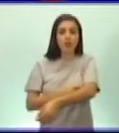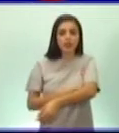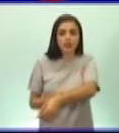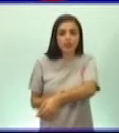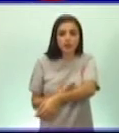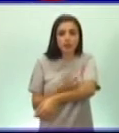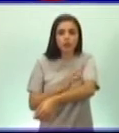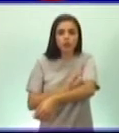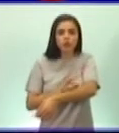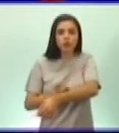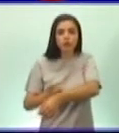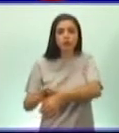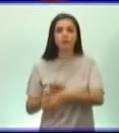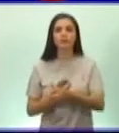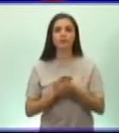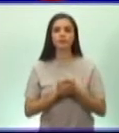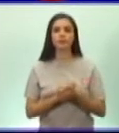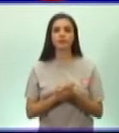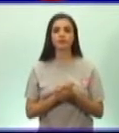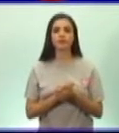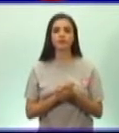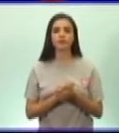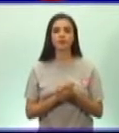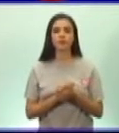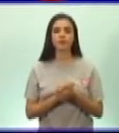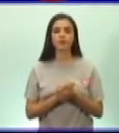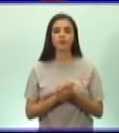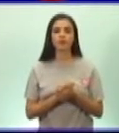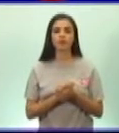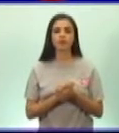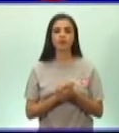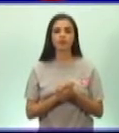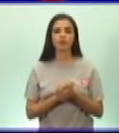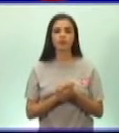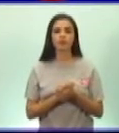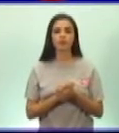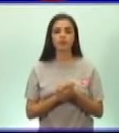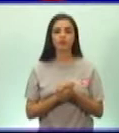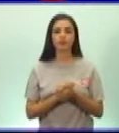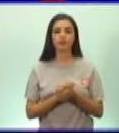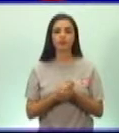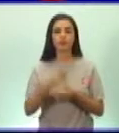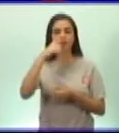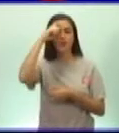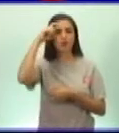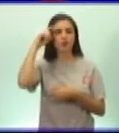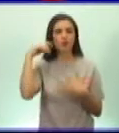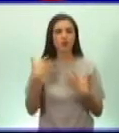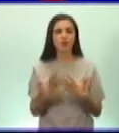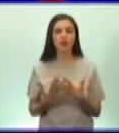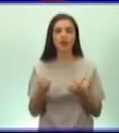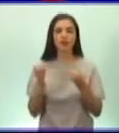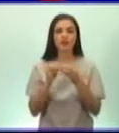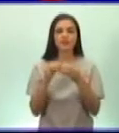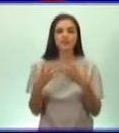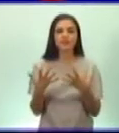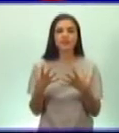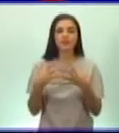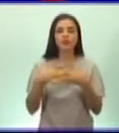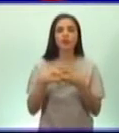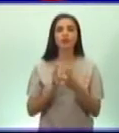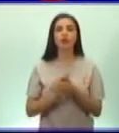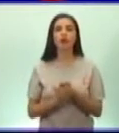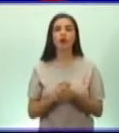de formar el sudor. Que el sudor está compuesto por